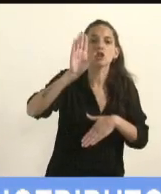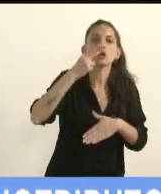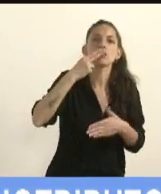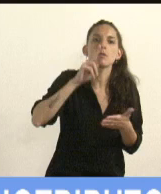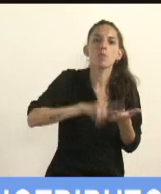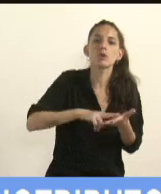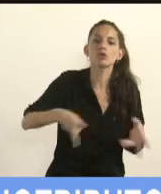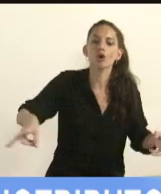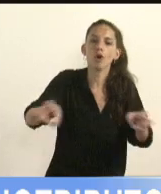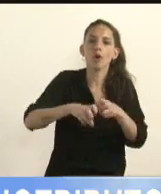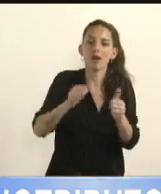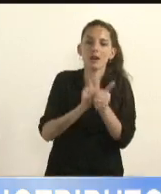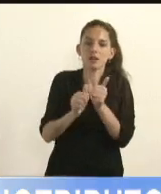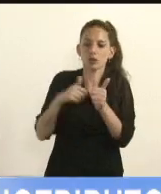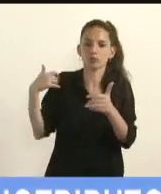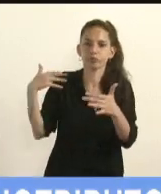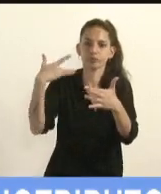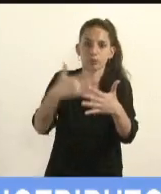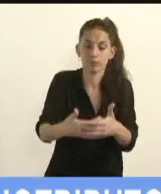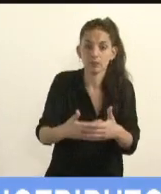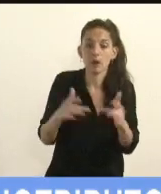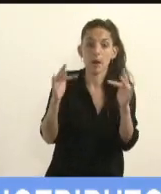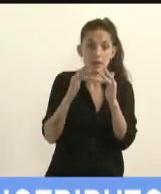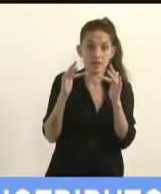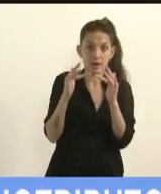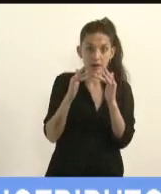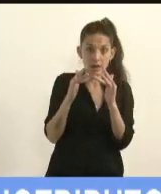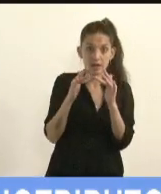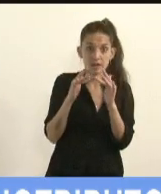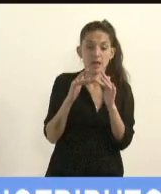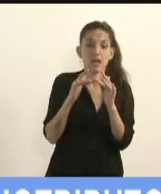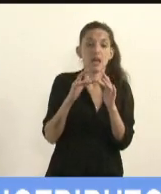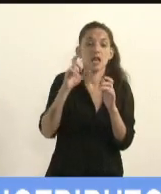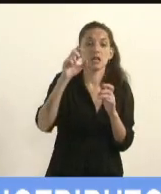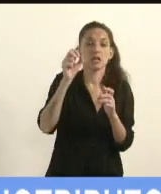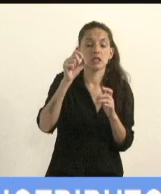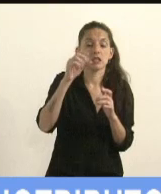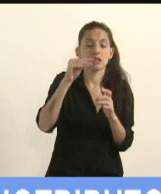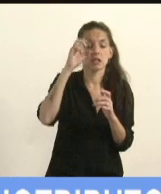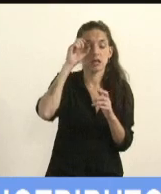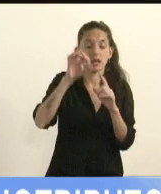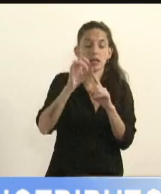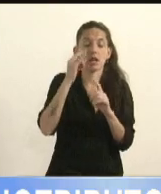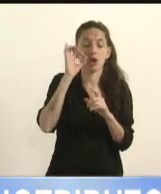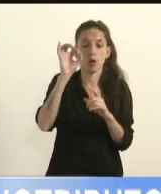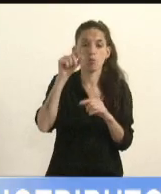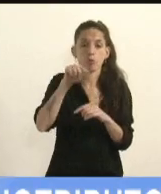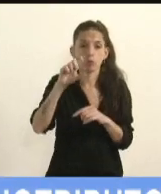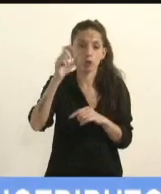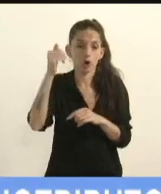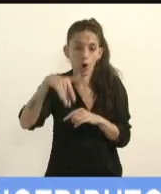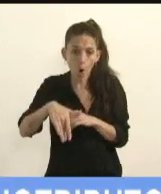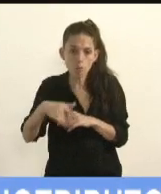una página que se llama chequeado.com, que chequea todas las cosas para ver si uno dice las cosas de manera veraz,